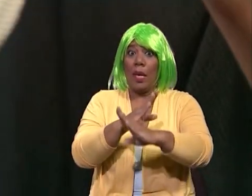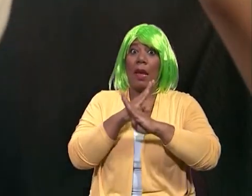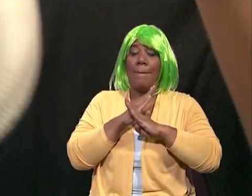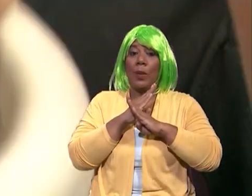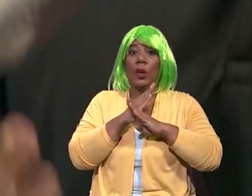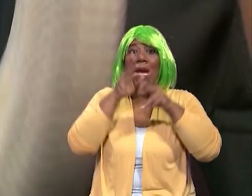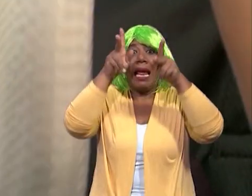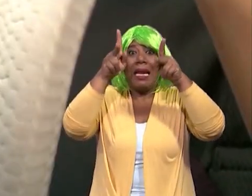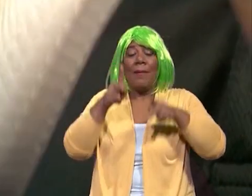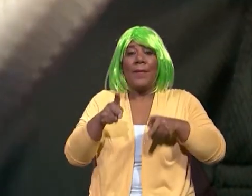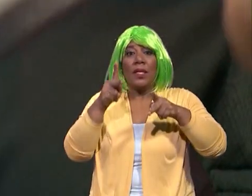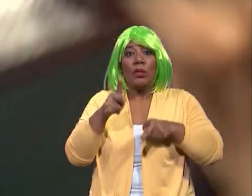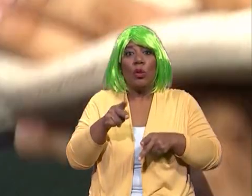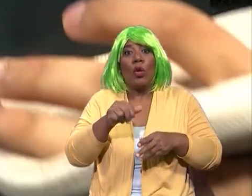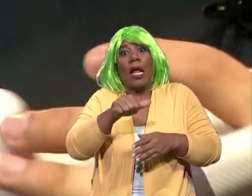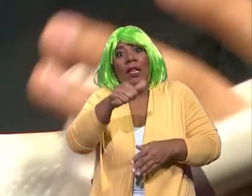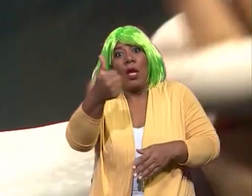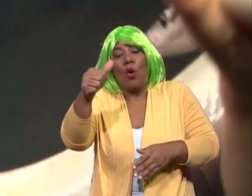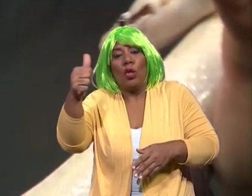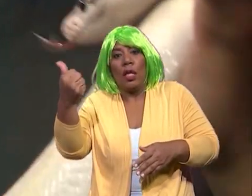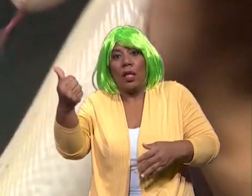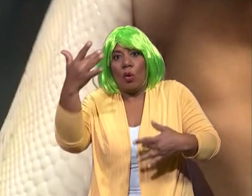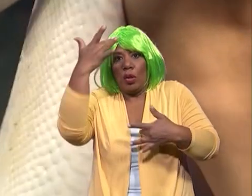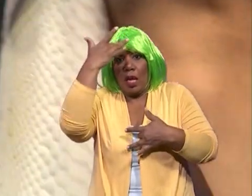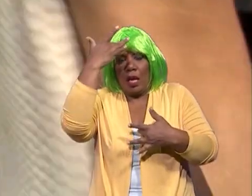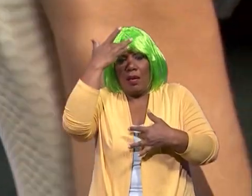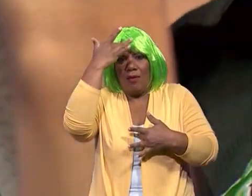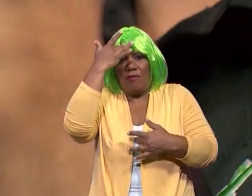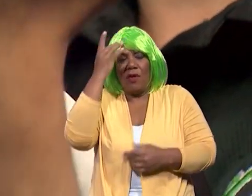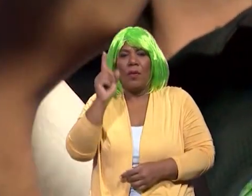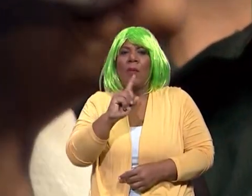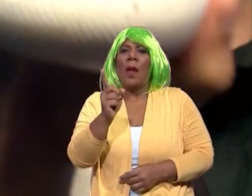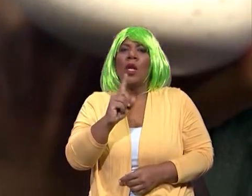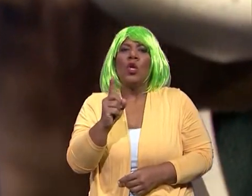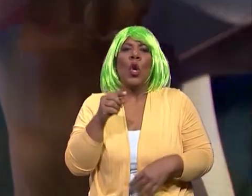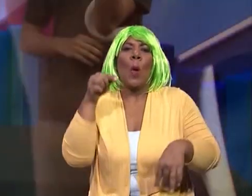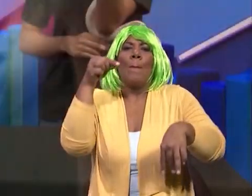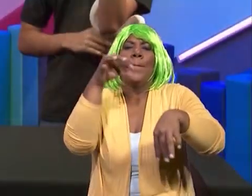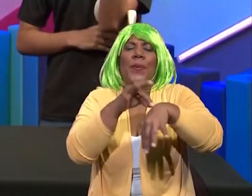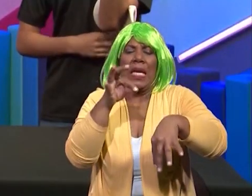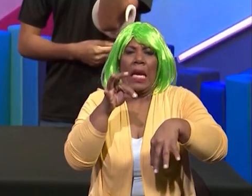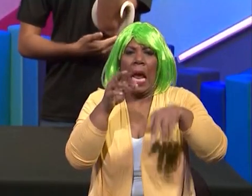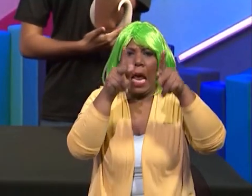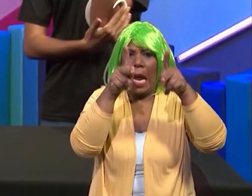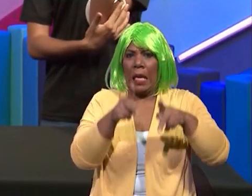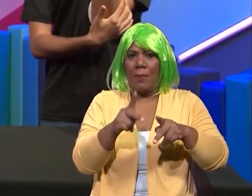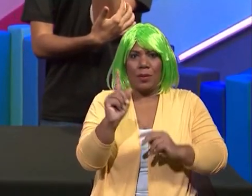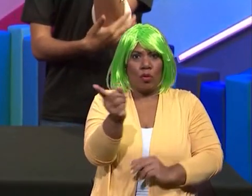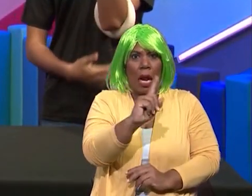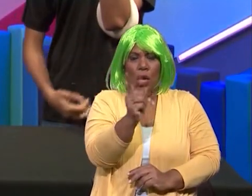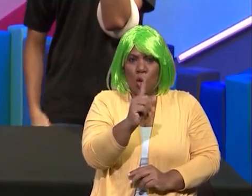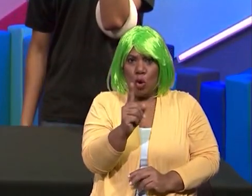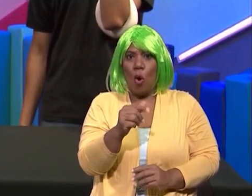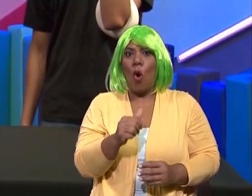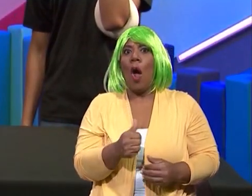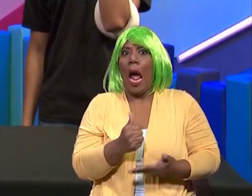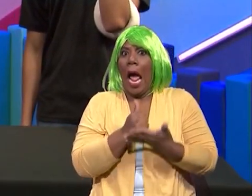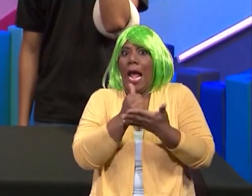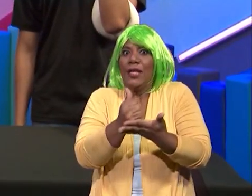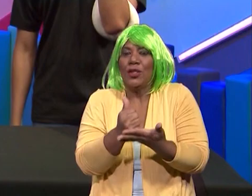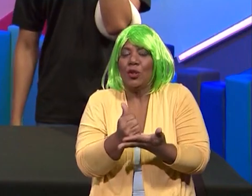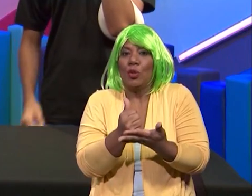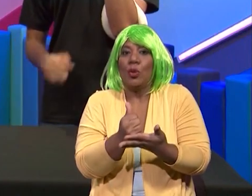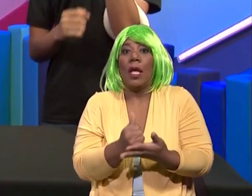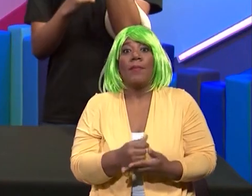y son animales que no suelen atacar a las personas. Son muy tranquilas. Otra cosa, fíjense, interesante. Para que aprendamos el